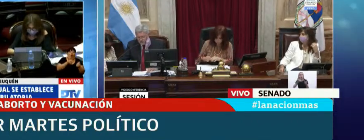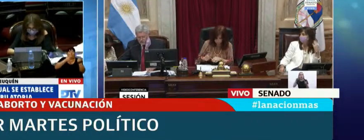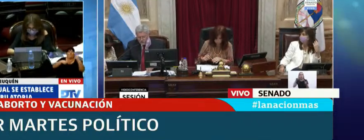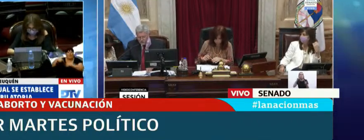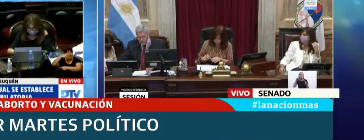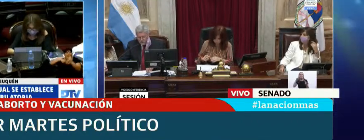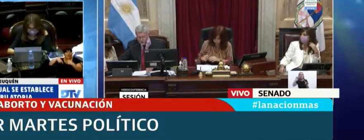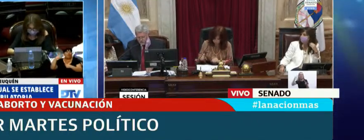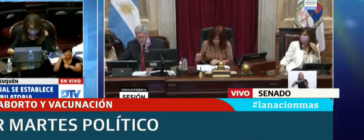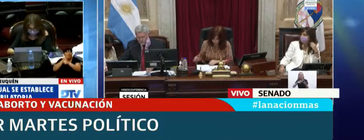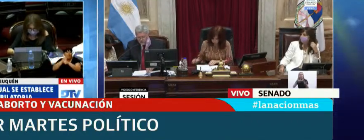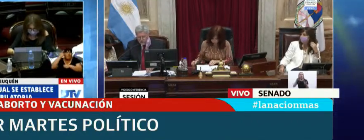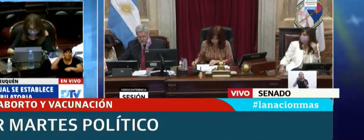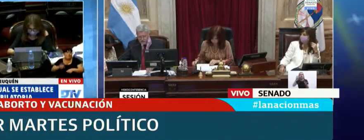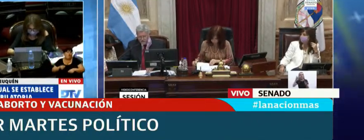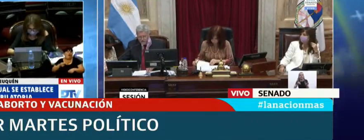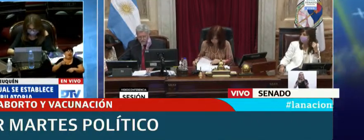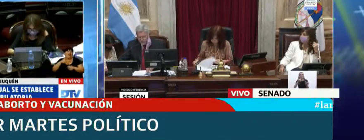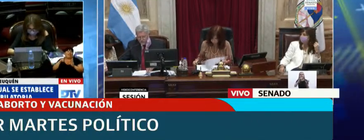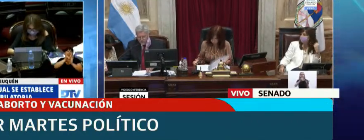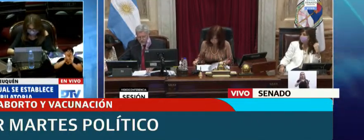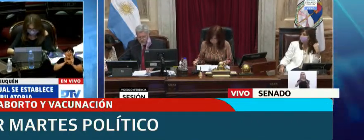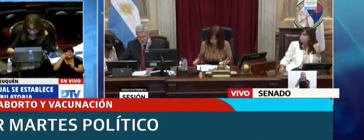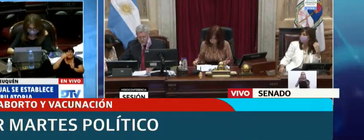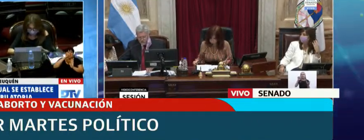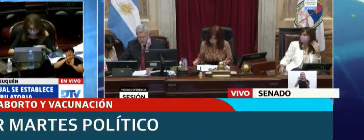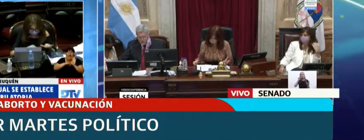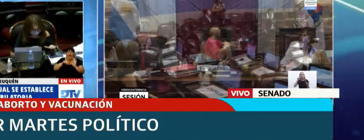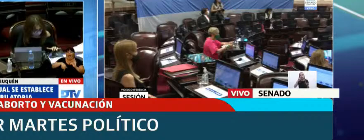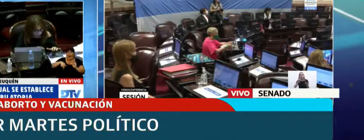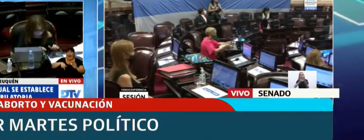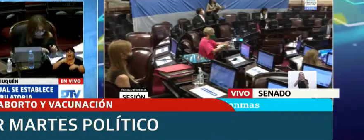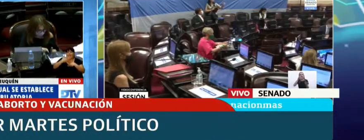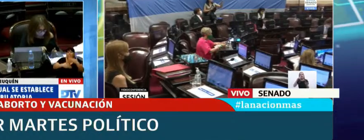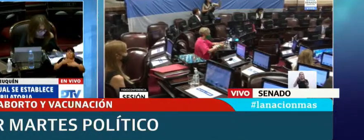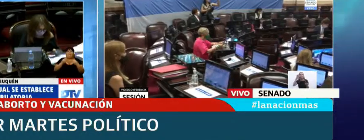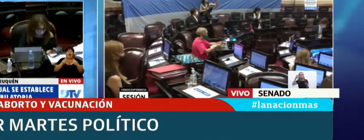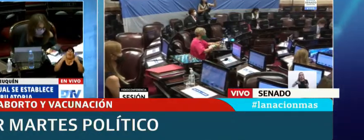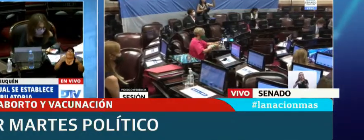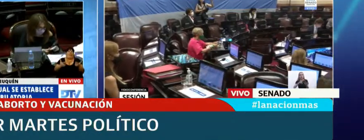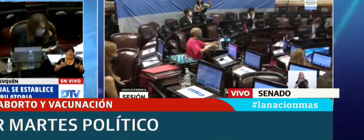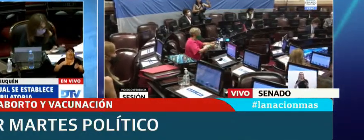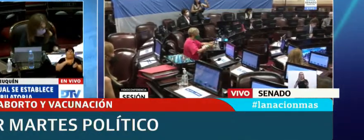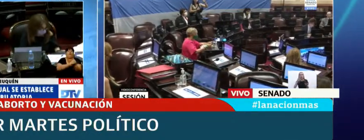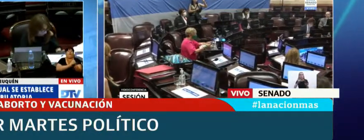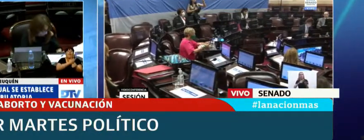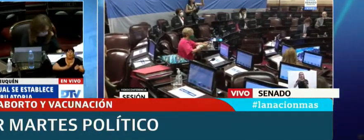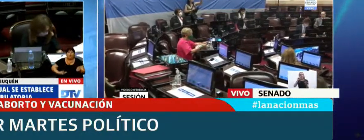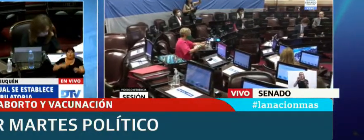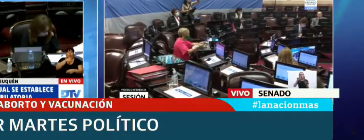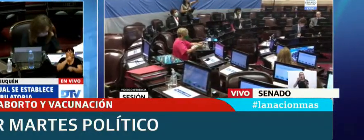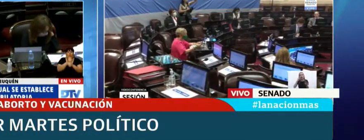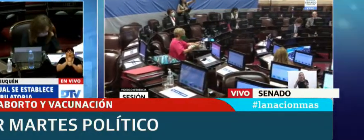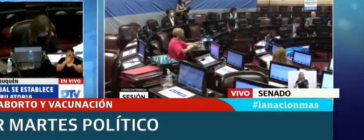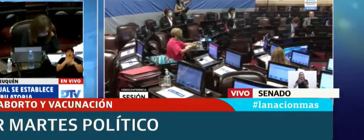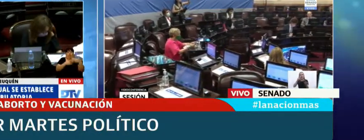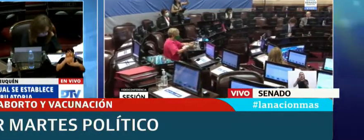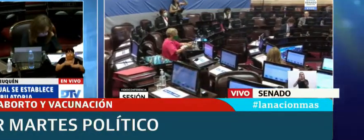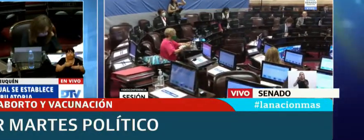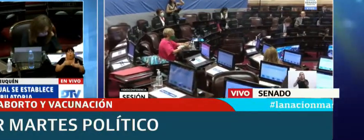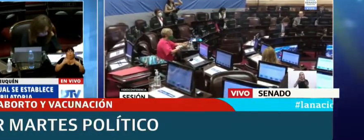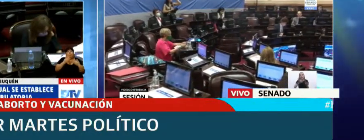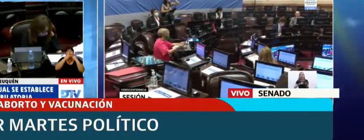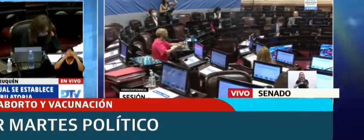famoso proyecto que se aprobó en diciembre del 2017 bajo una lluvia de piedras en la plaza de los congresos